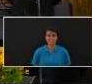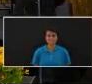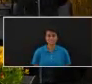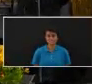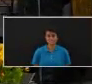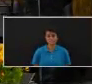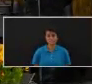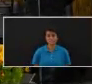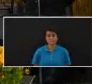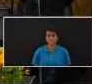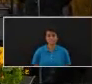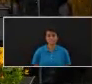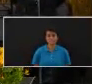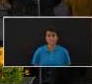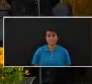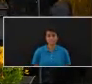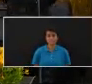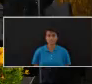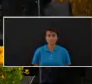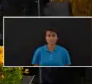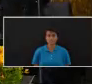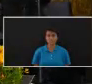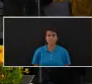Tome su asiento, tome su asiento.